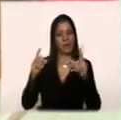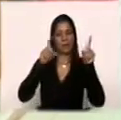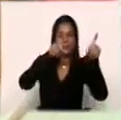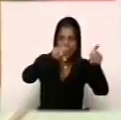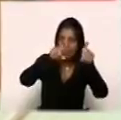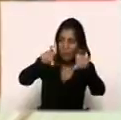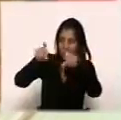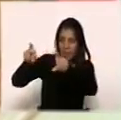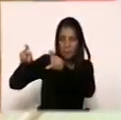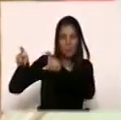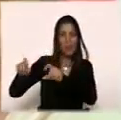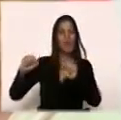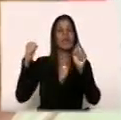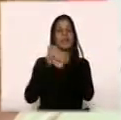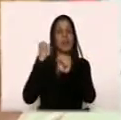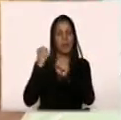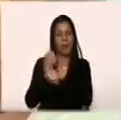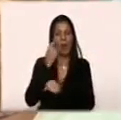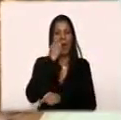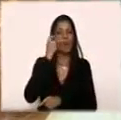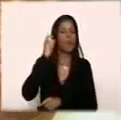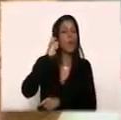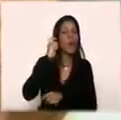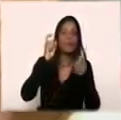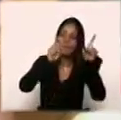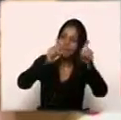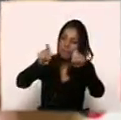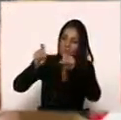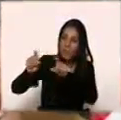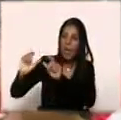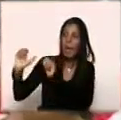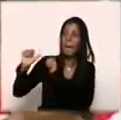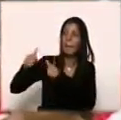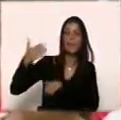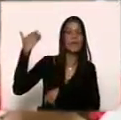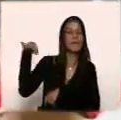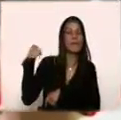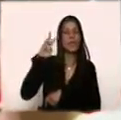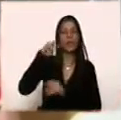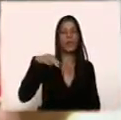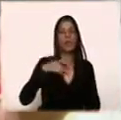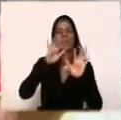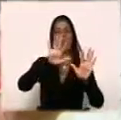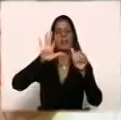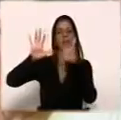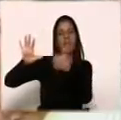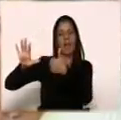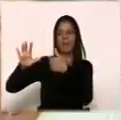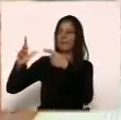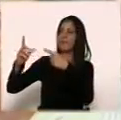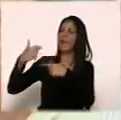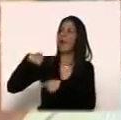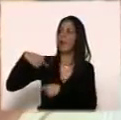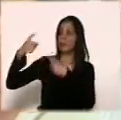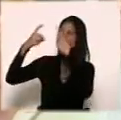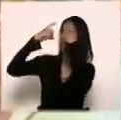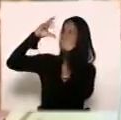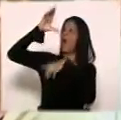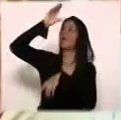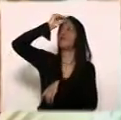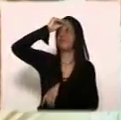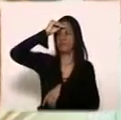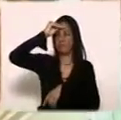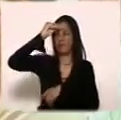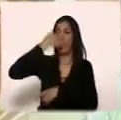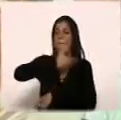este cuerpo de trabajadores y trabajadoras a partir del 21 de noviembre del 2016. Ahí recibimos las orientaciones de